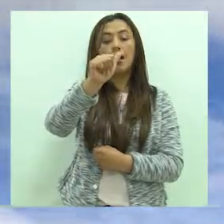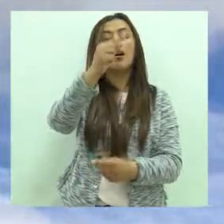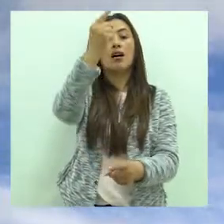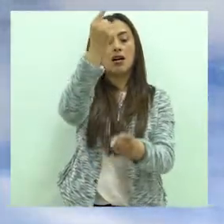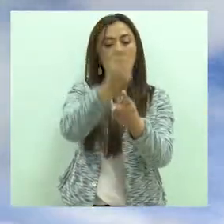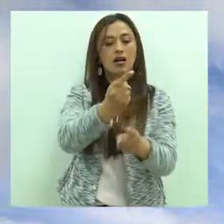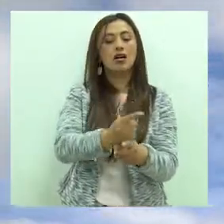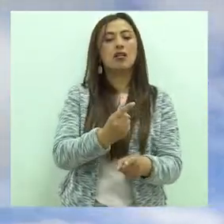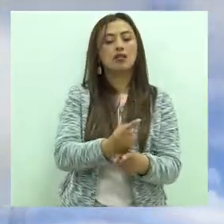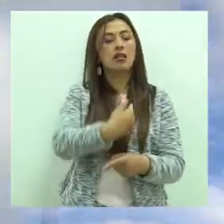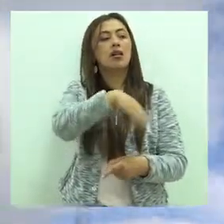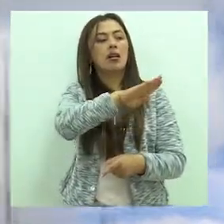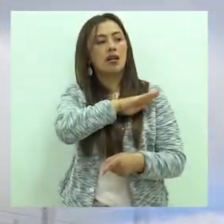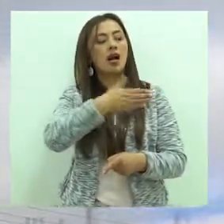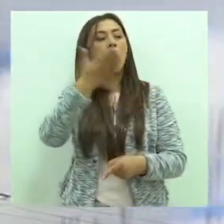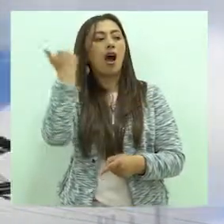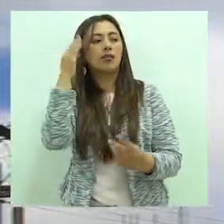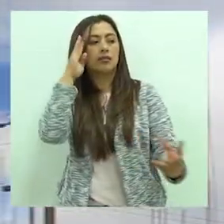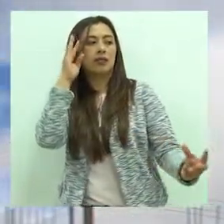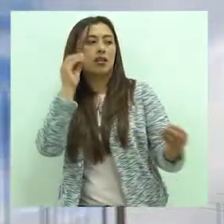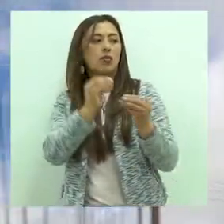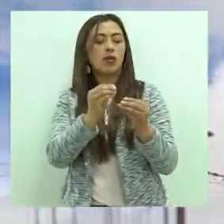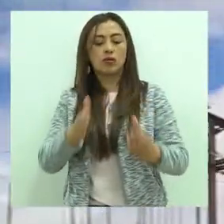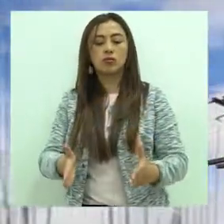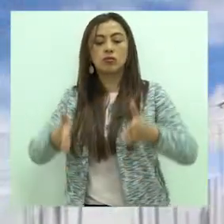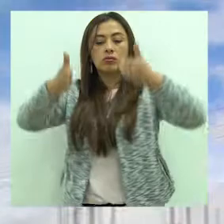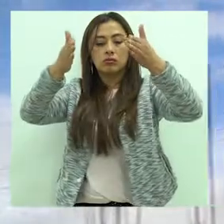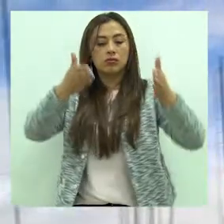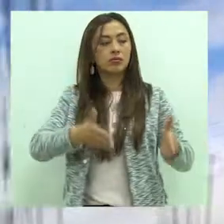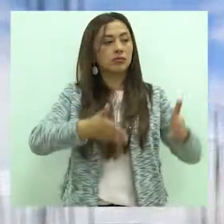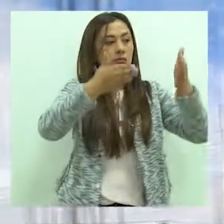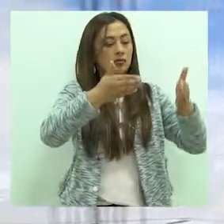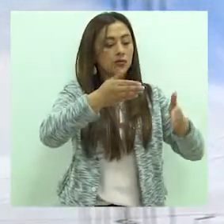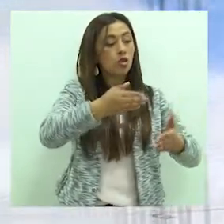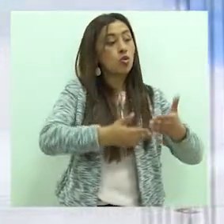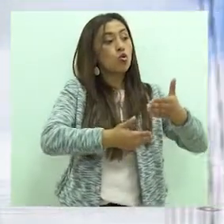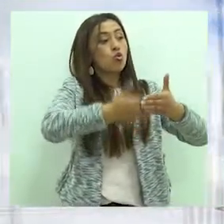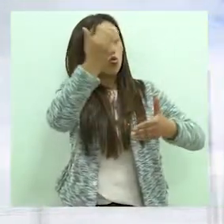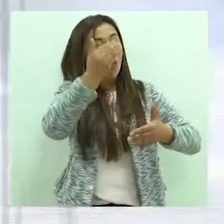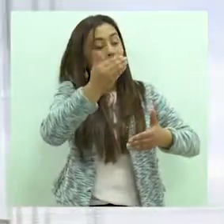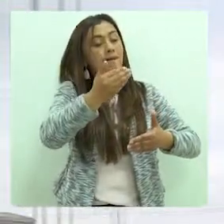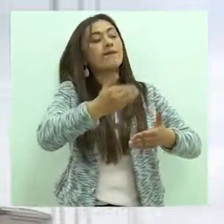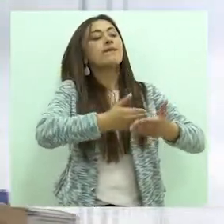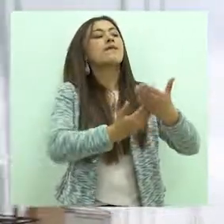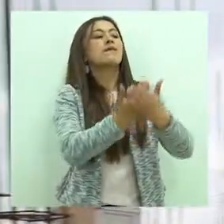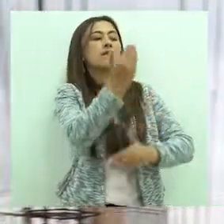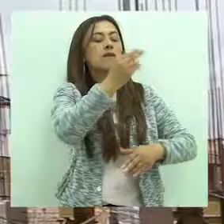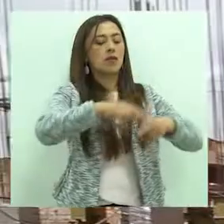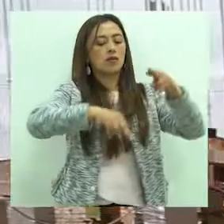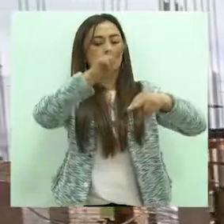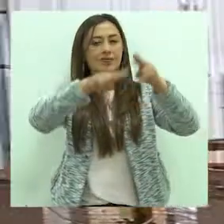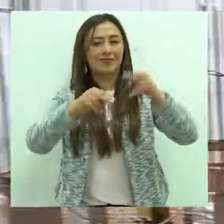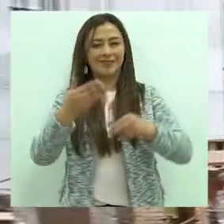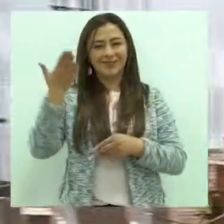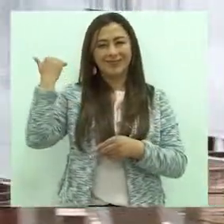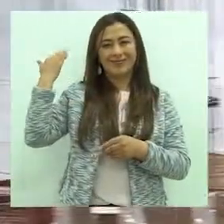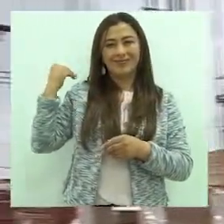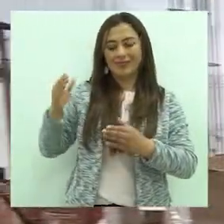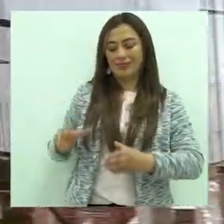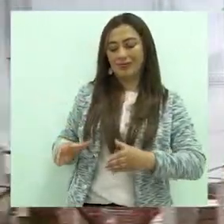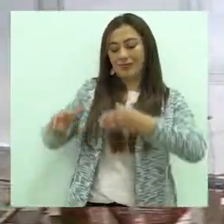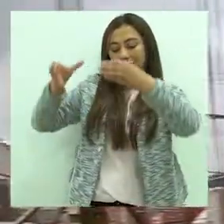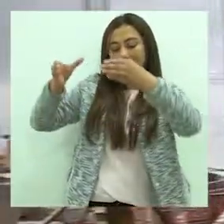a los compromisos que adquirió el señor alcalde en las mesas de trabajo con el Ministerio de Vivienda y con la comunidad, al fondo podemos observar la ejecución de las primeras